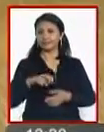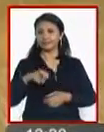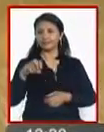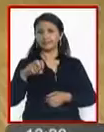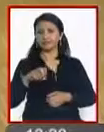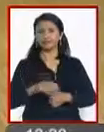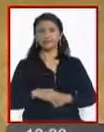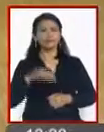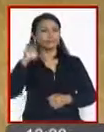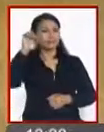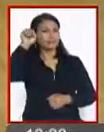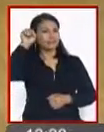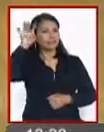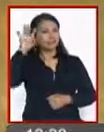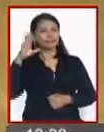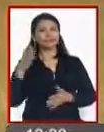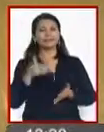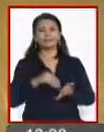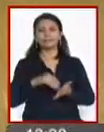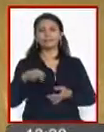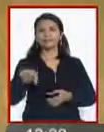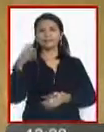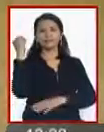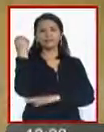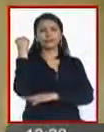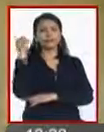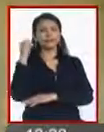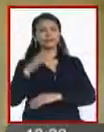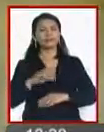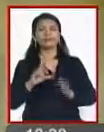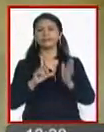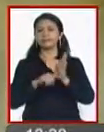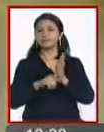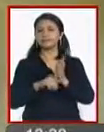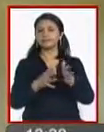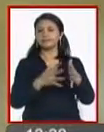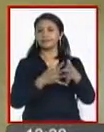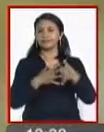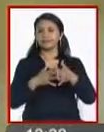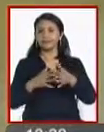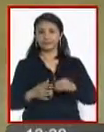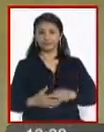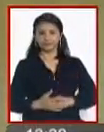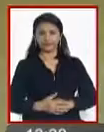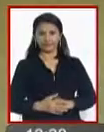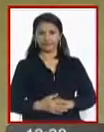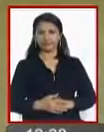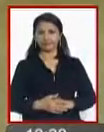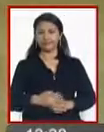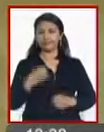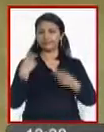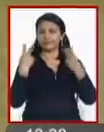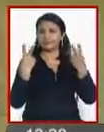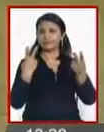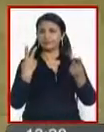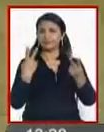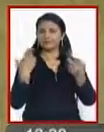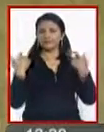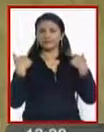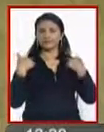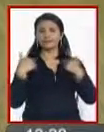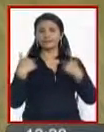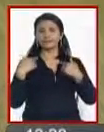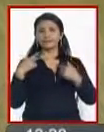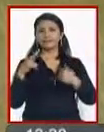a Tarija, 2 veces a Sucre, viajé a Estados Unidos, fui a La Paz, saqué